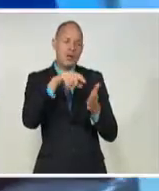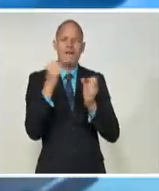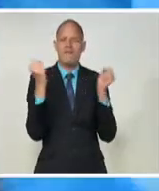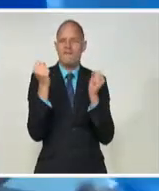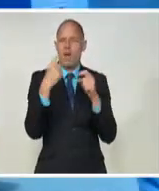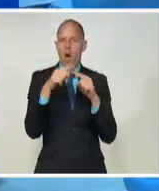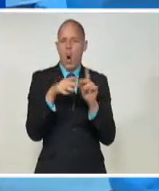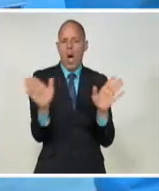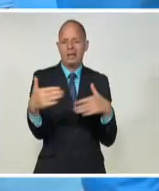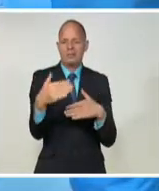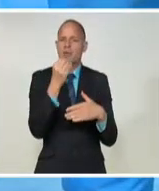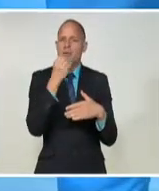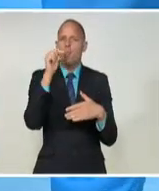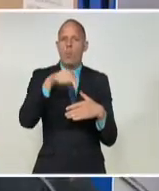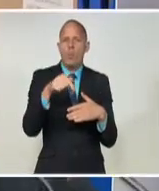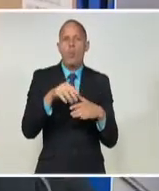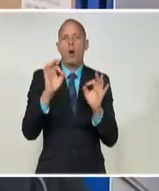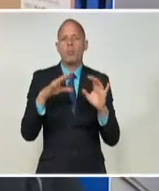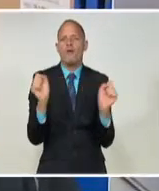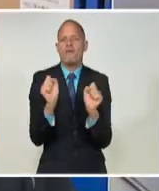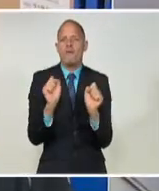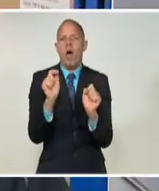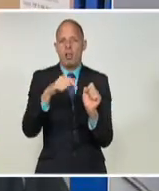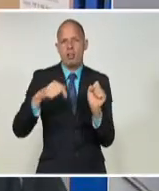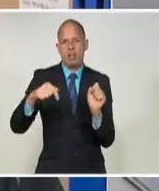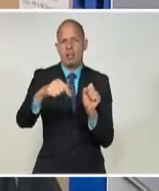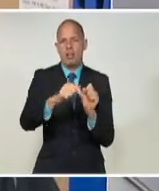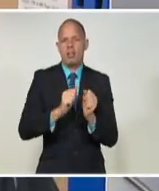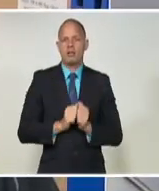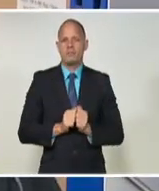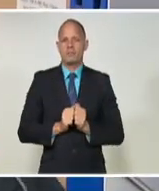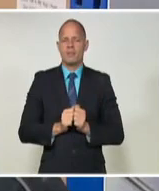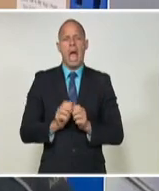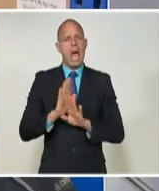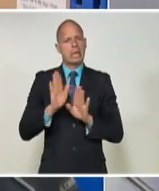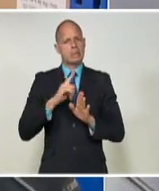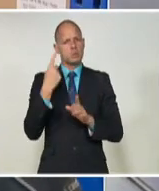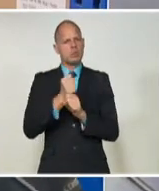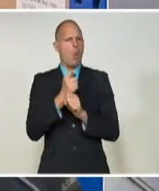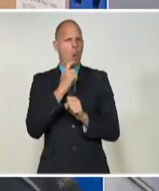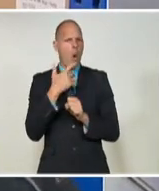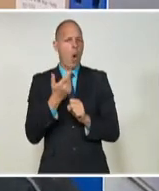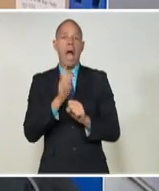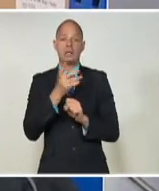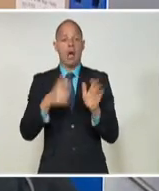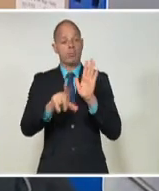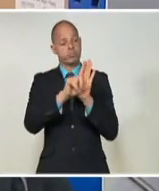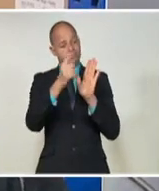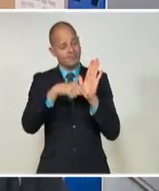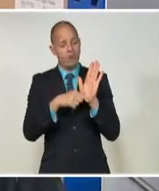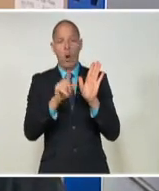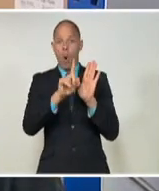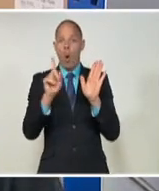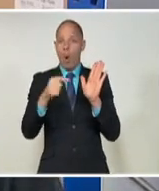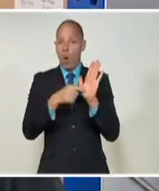prácticas de almacenamiento y distribución. Trabajamos con procedimientos normativos y con la regulación 11 del 2012 del